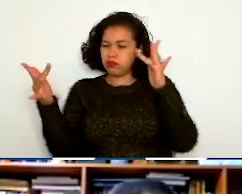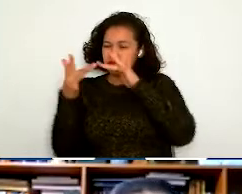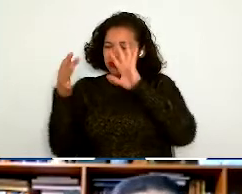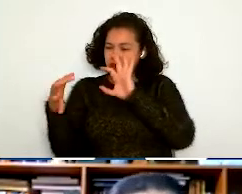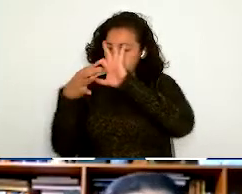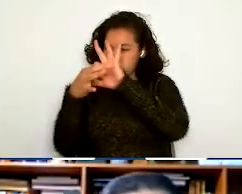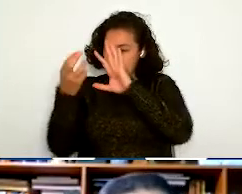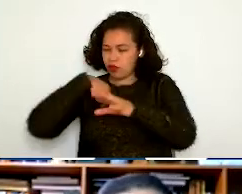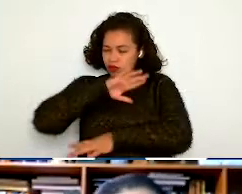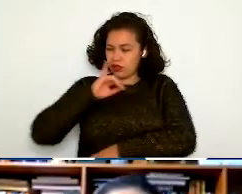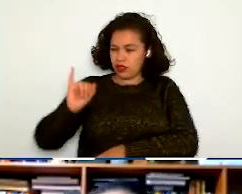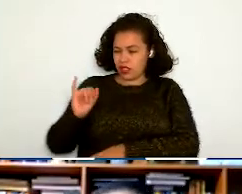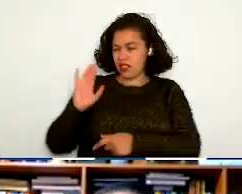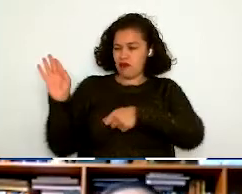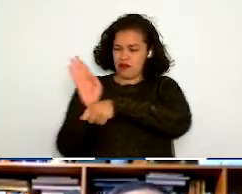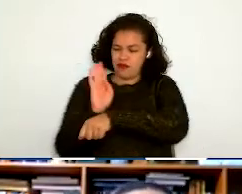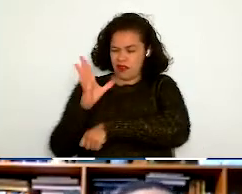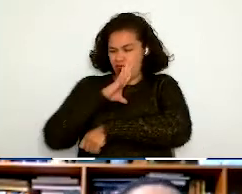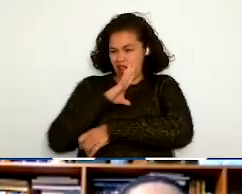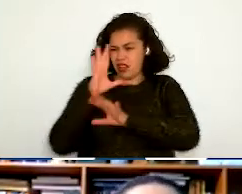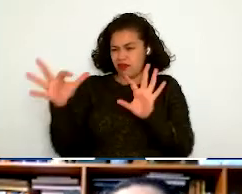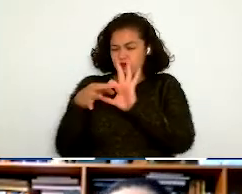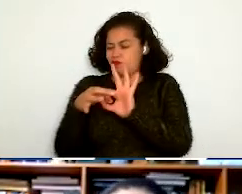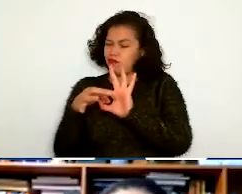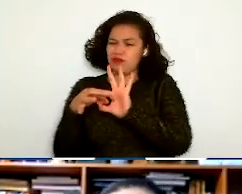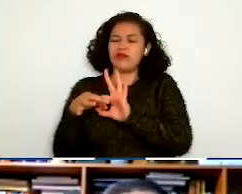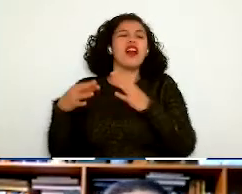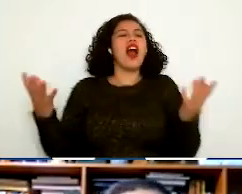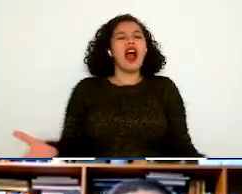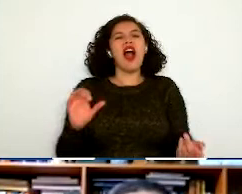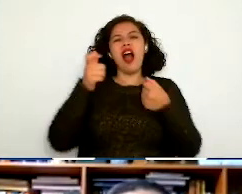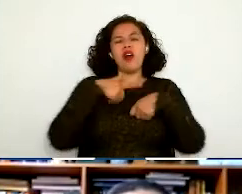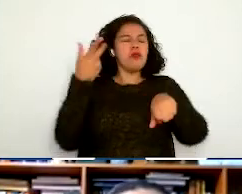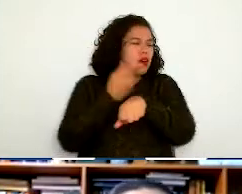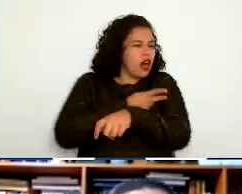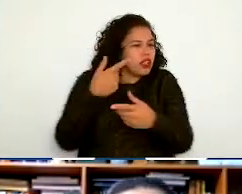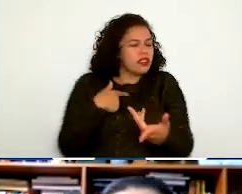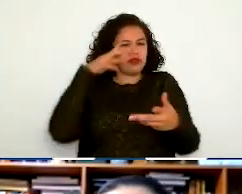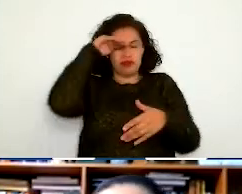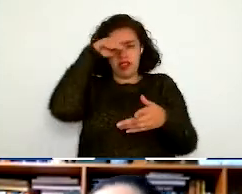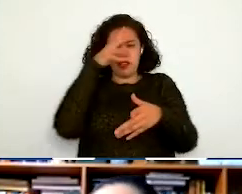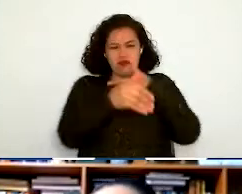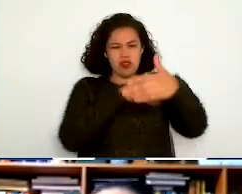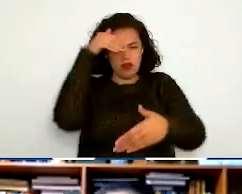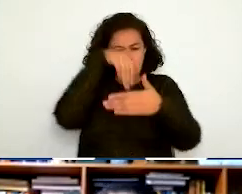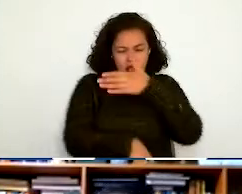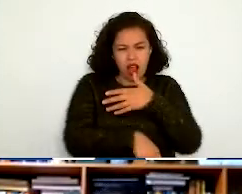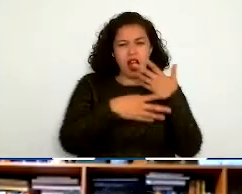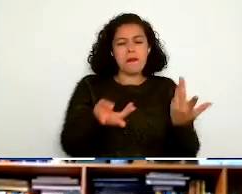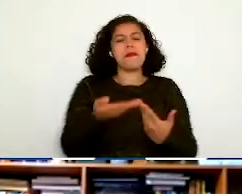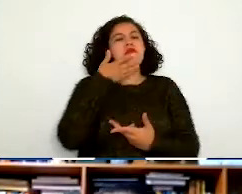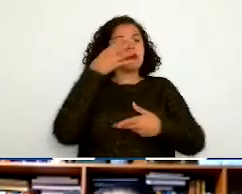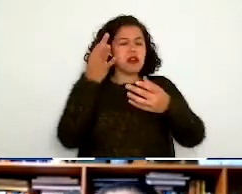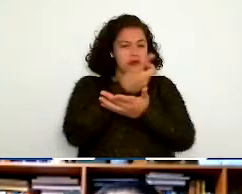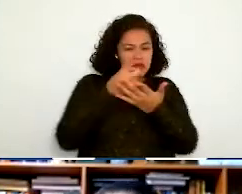que nos interese benéfico. Y entonces pues decimos, hay algo que está sucediendo, ¿no? Fracasó el proceso, pero si está bien